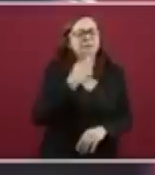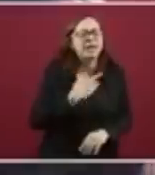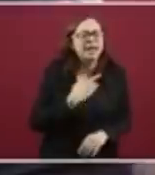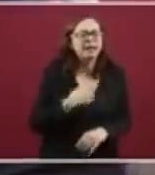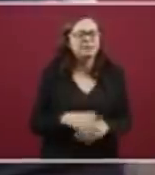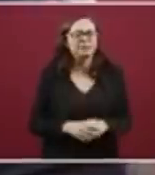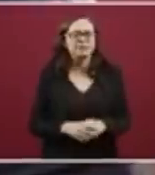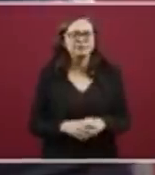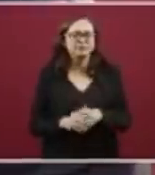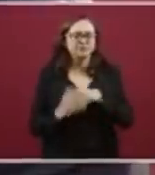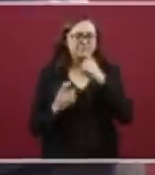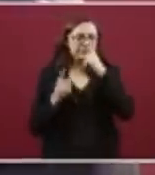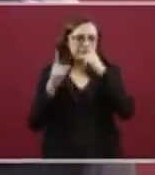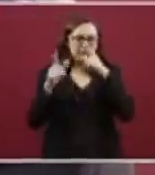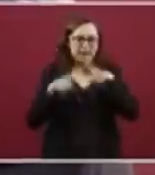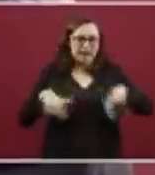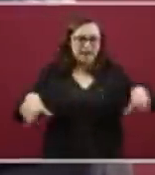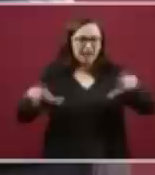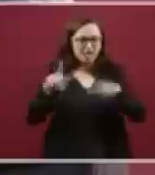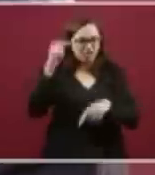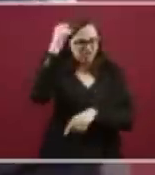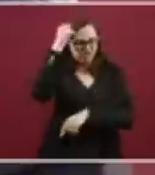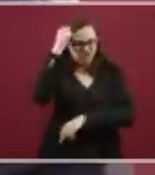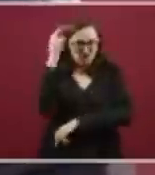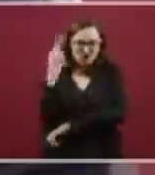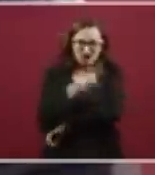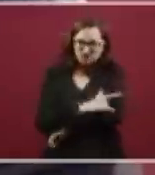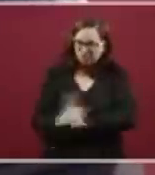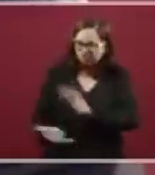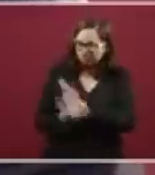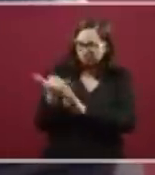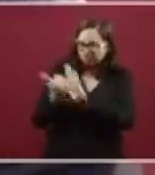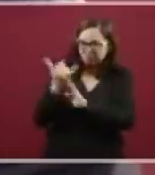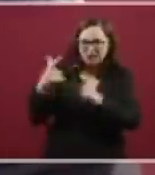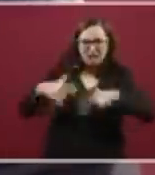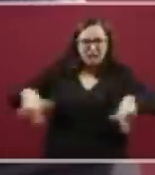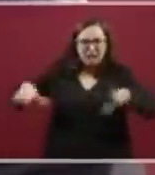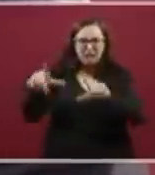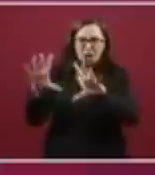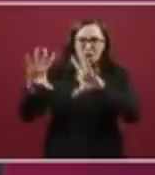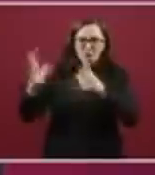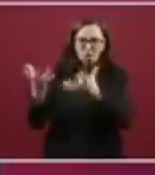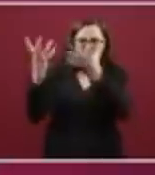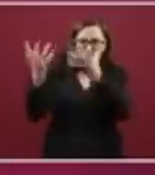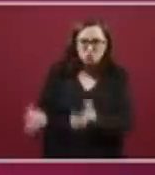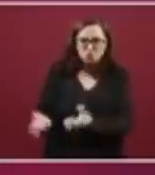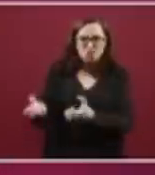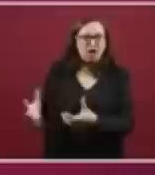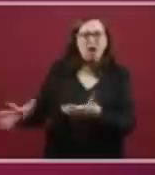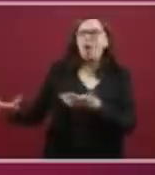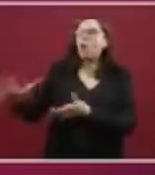al lago de Texcoco, a la construcción del aeropuerto del lago de Texcoco, que era la destrucción